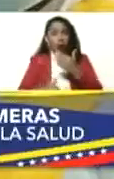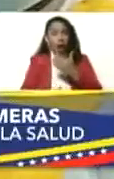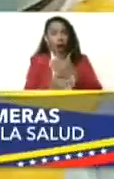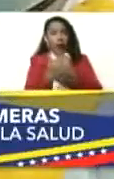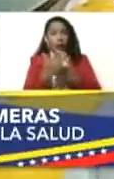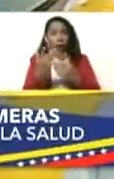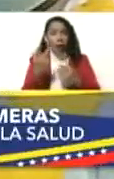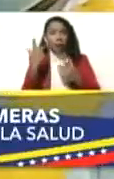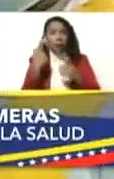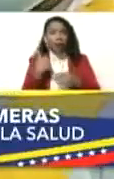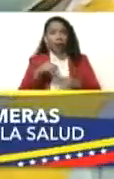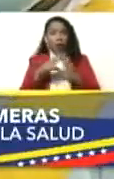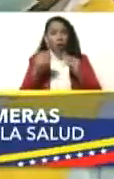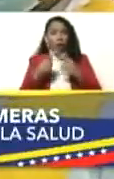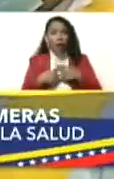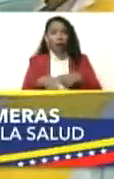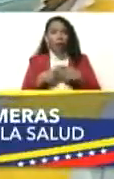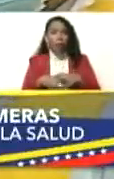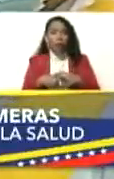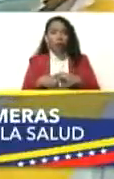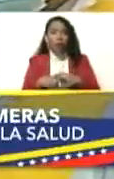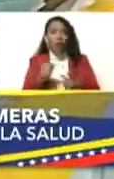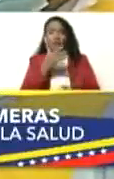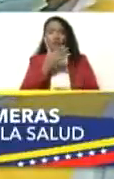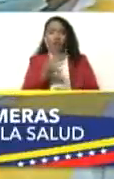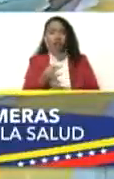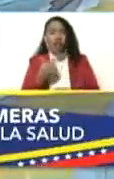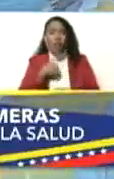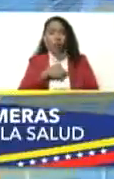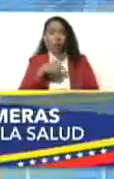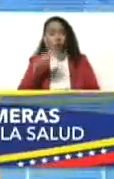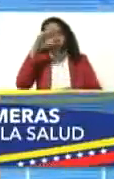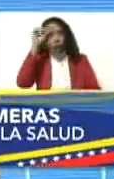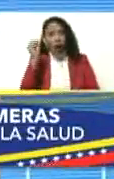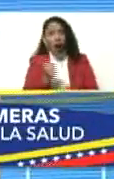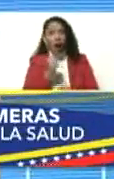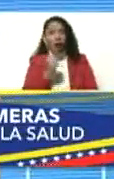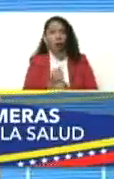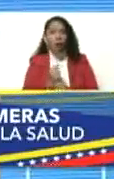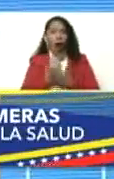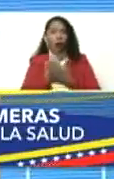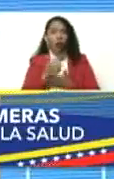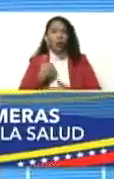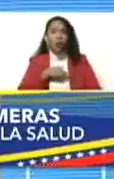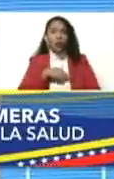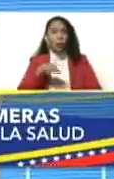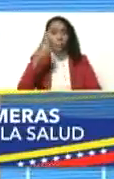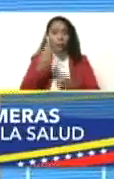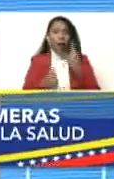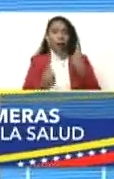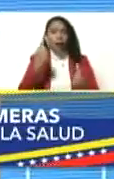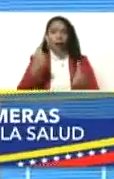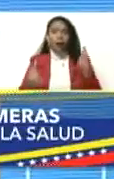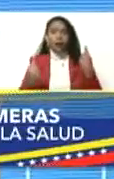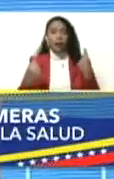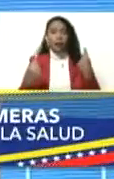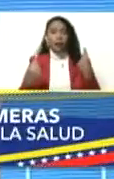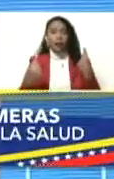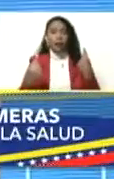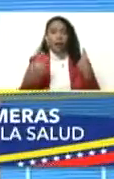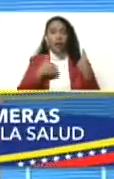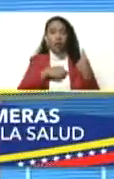tener todas las herramientas que faciliten nuestro trabajo y poder ayudar a nuestros pacientes. Y en pro de eso